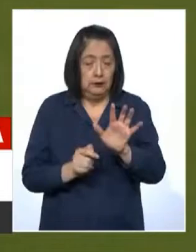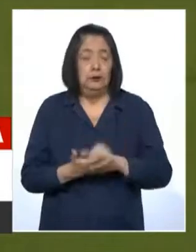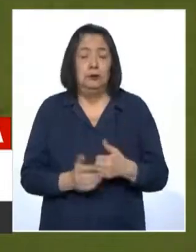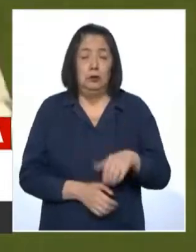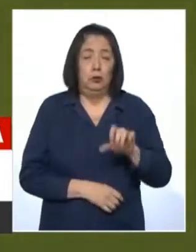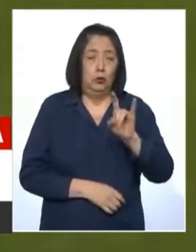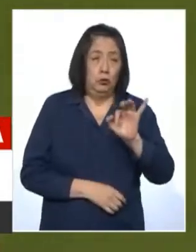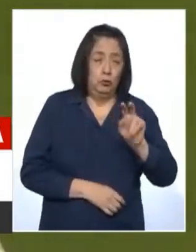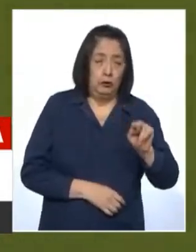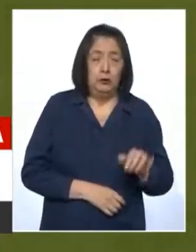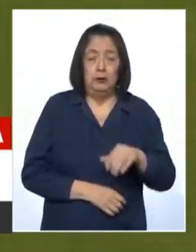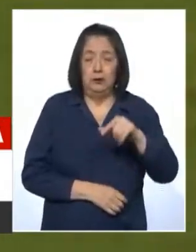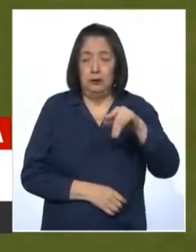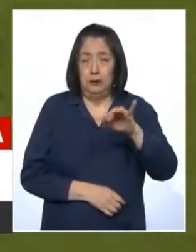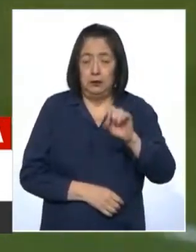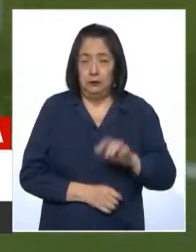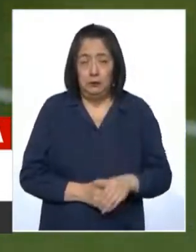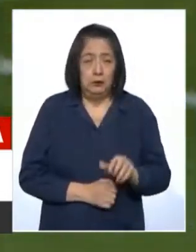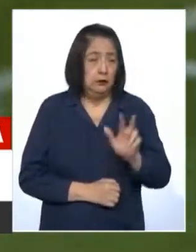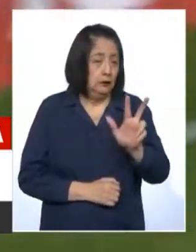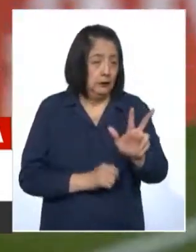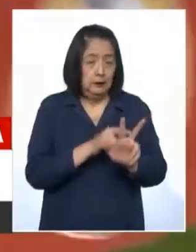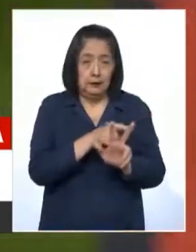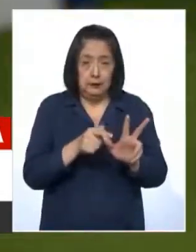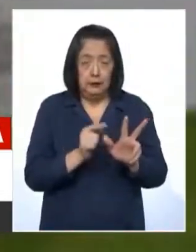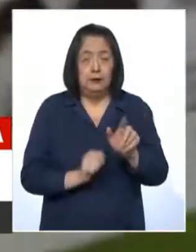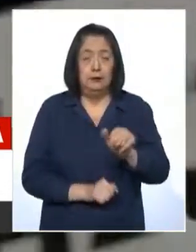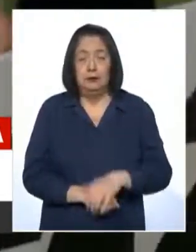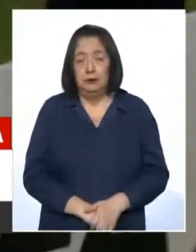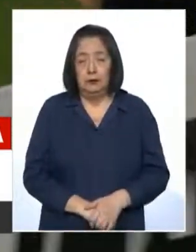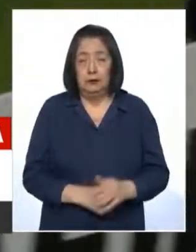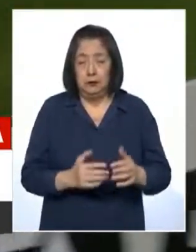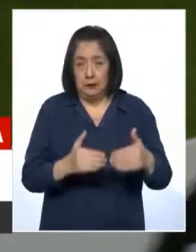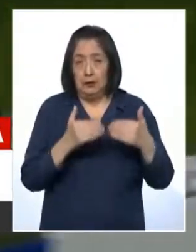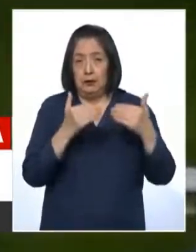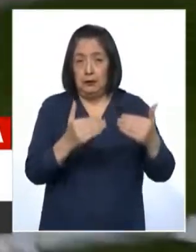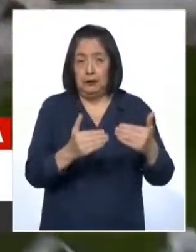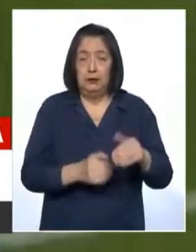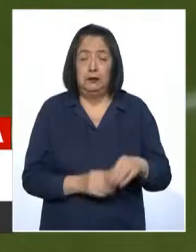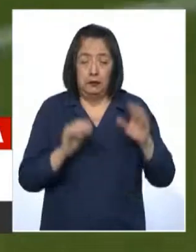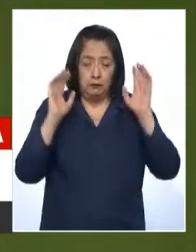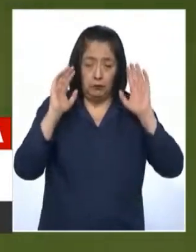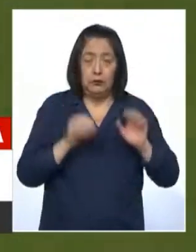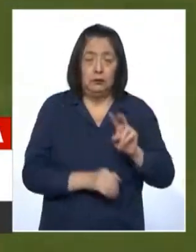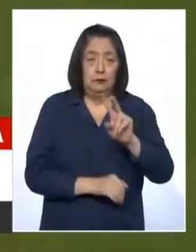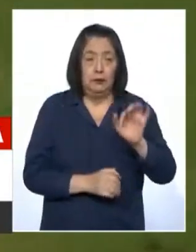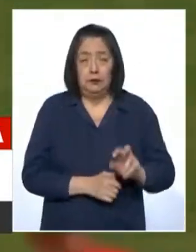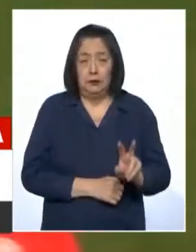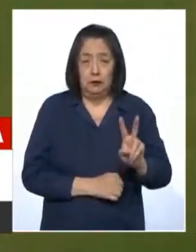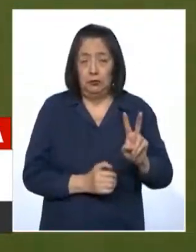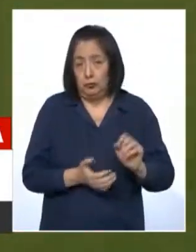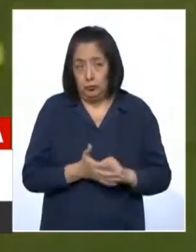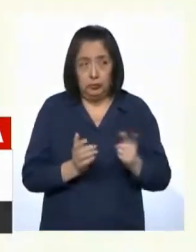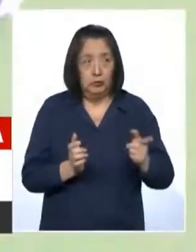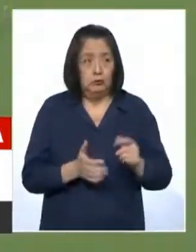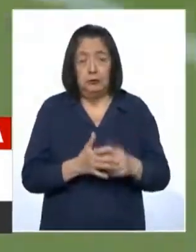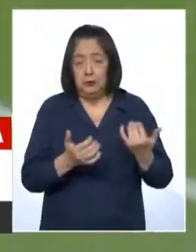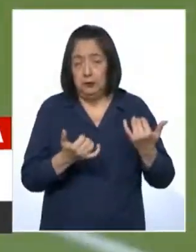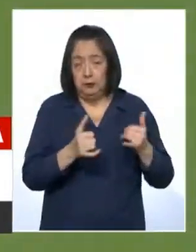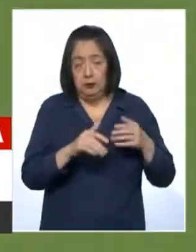Ureña, Murrugarra y Quispe será el tridente del medio campo, mientras que Flores y Valera sería la nueva dupla del